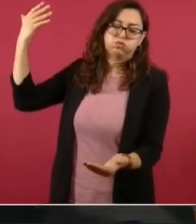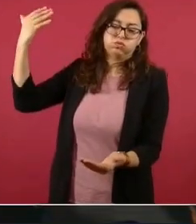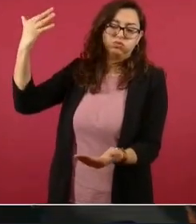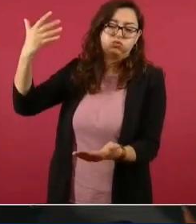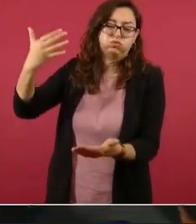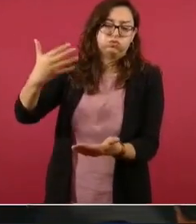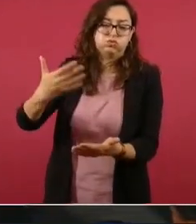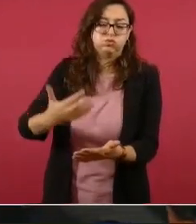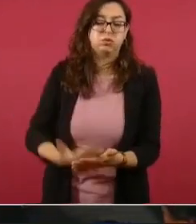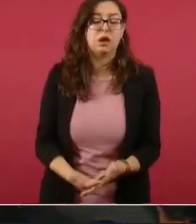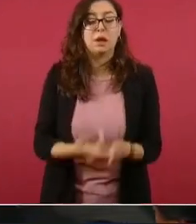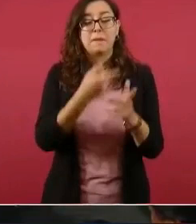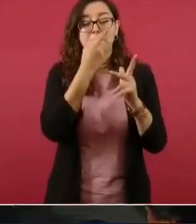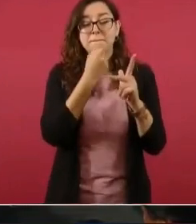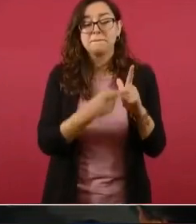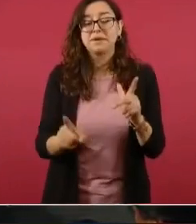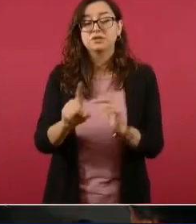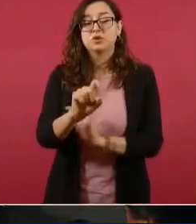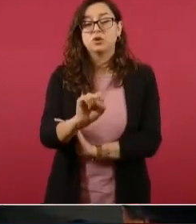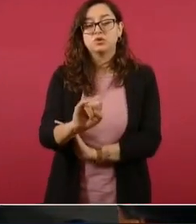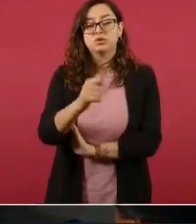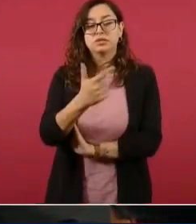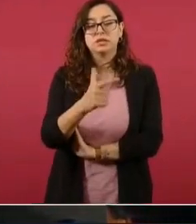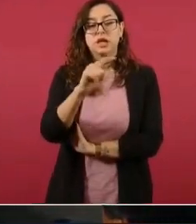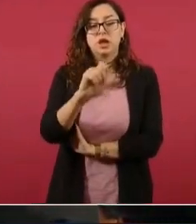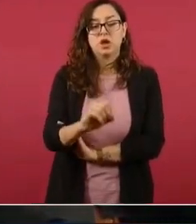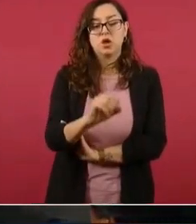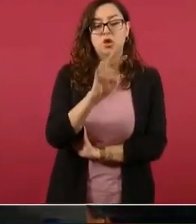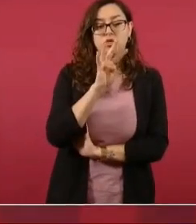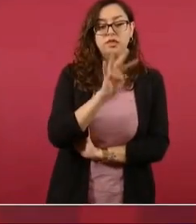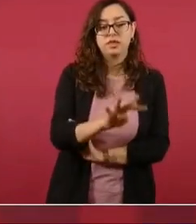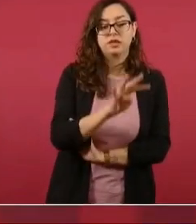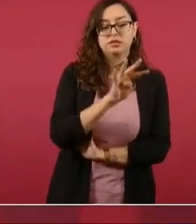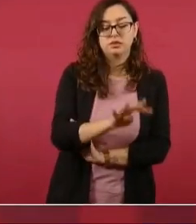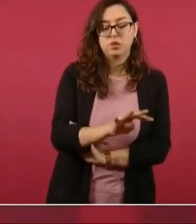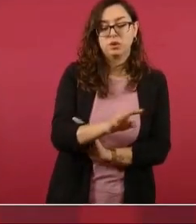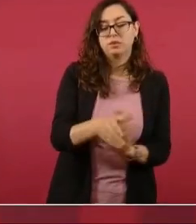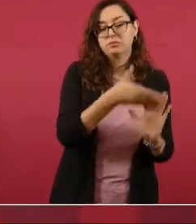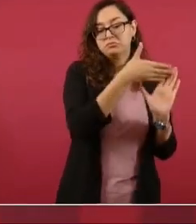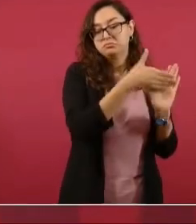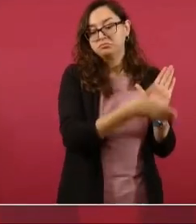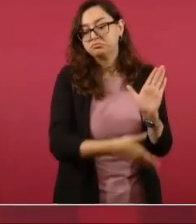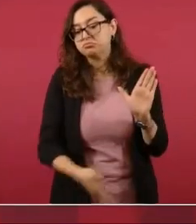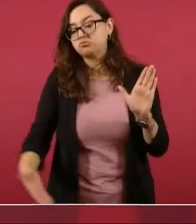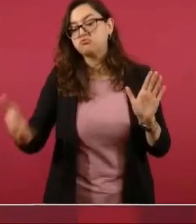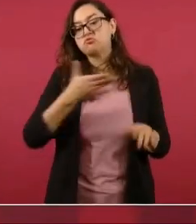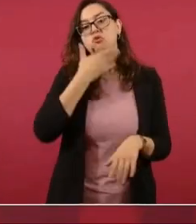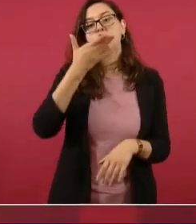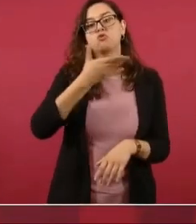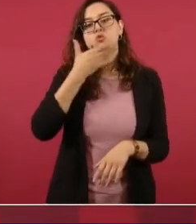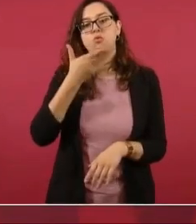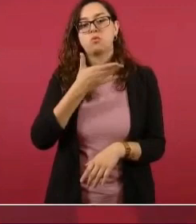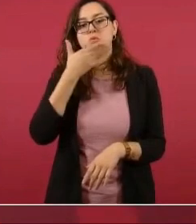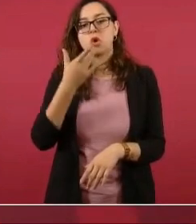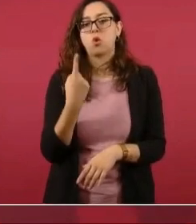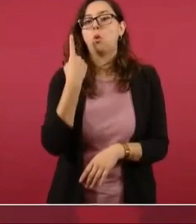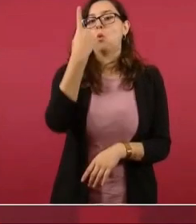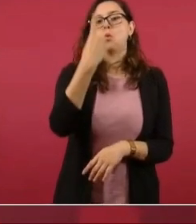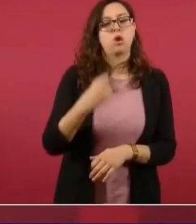desde el siglo XIX, el poder de los poderes era el